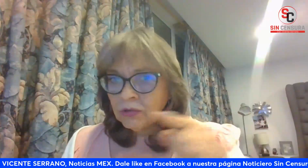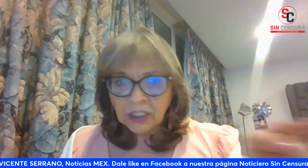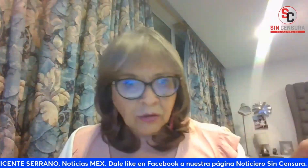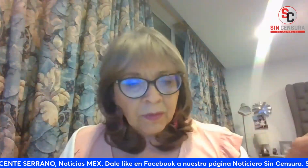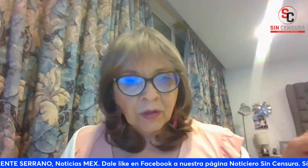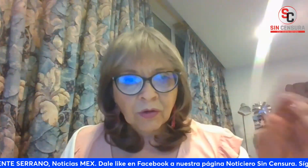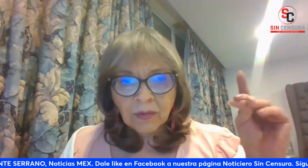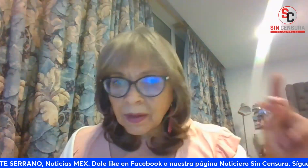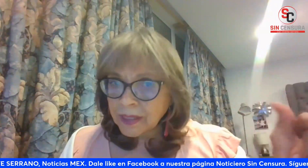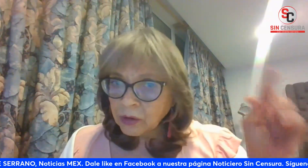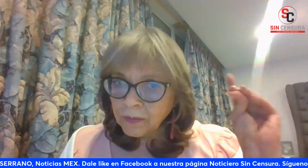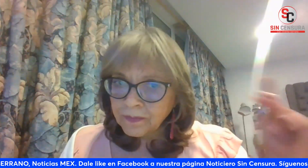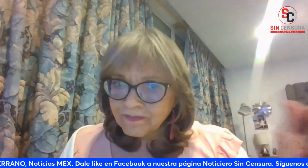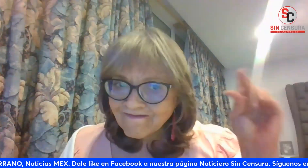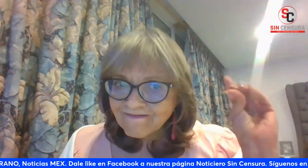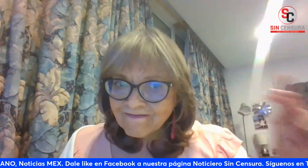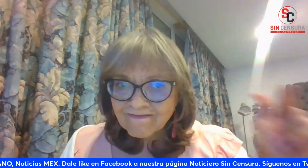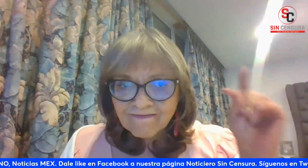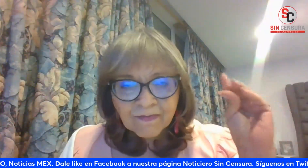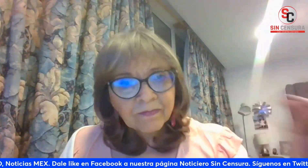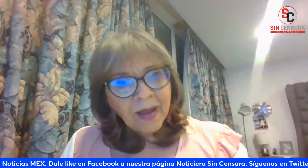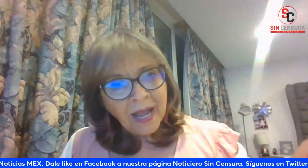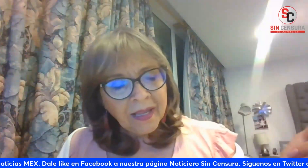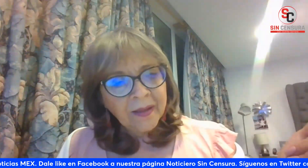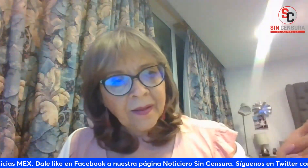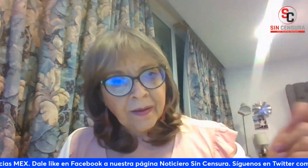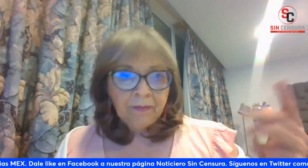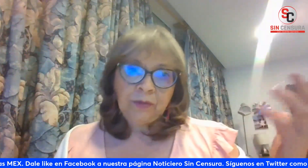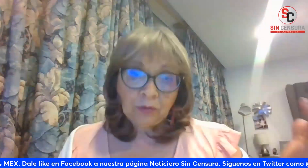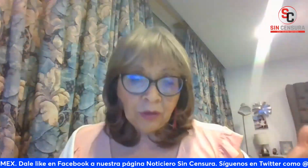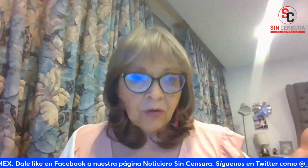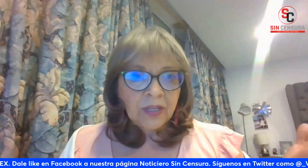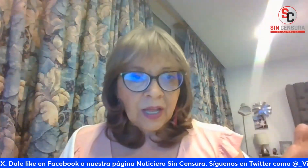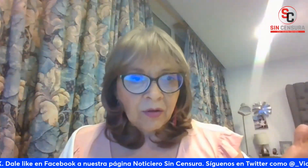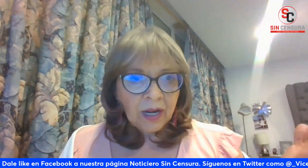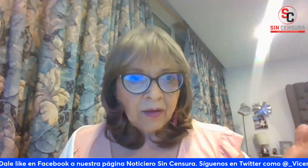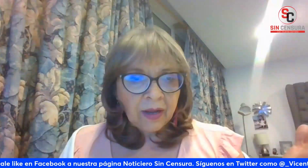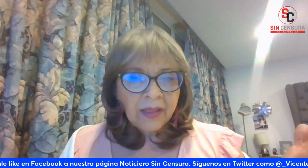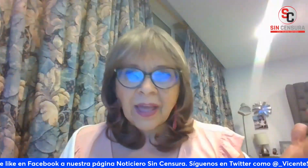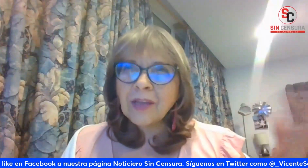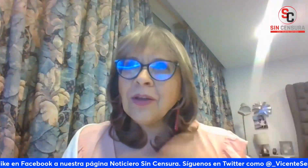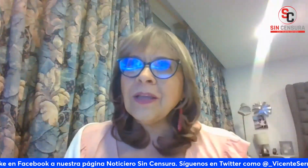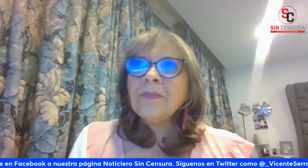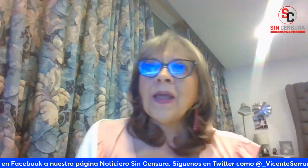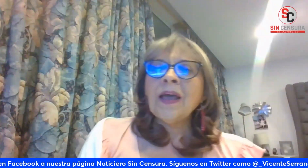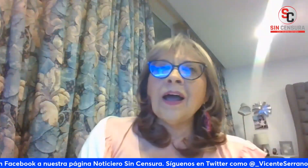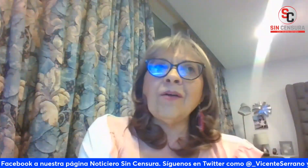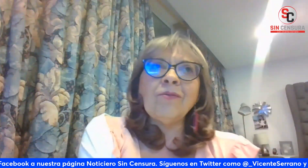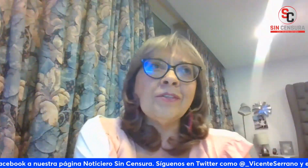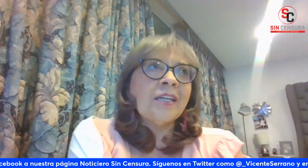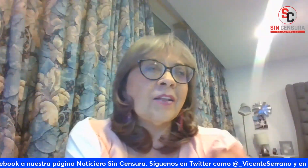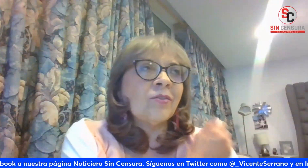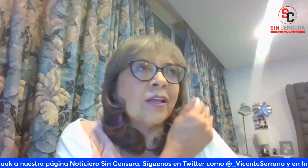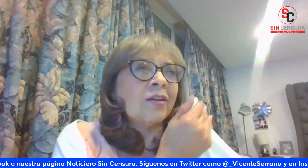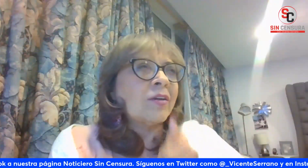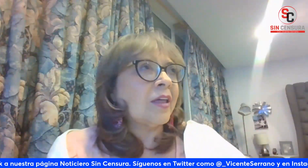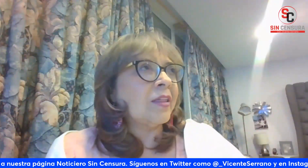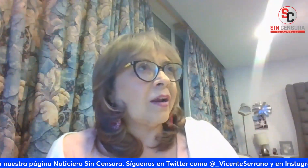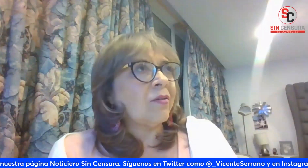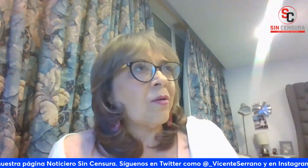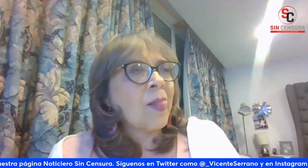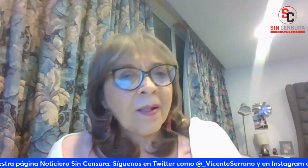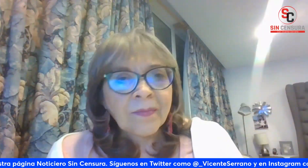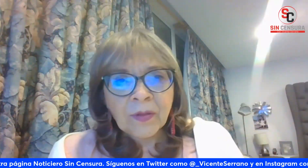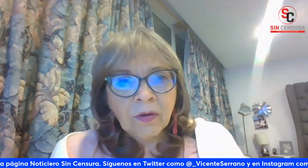mexicanos. ¿No estás cumpliendo con el mandato? Ay, pues sobre todo de coordinador de la bancada. Ayer oí a un senador creo